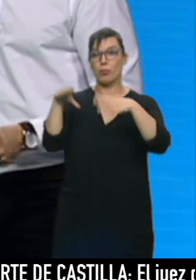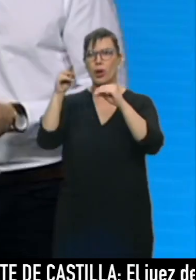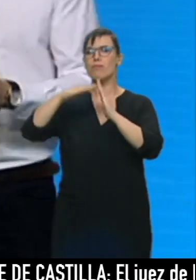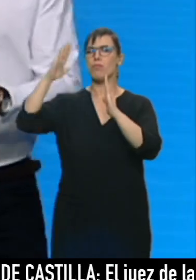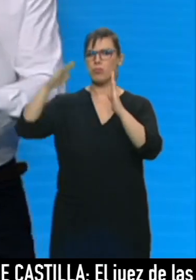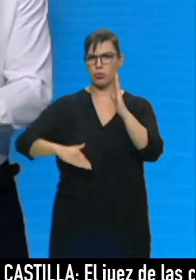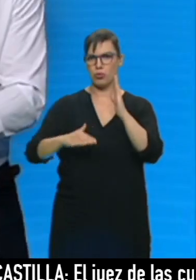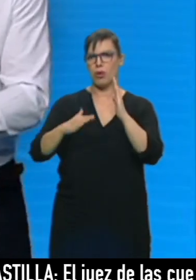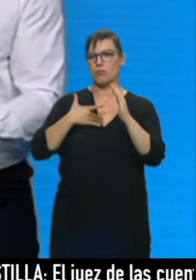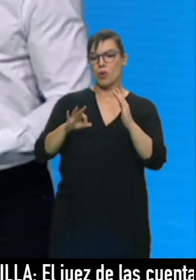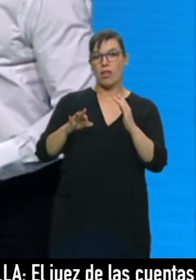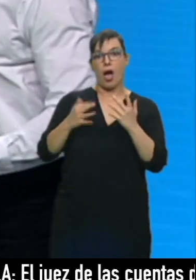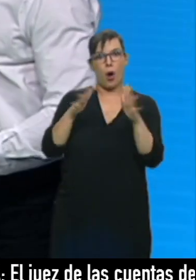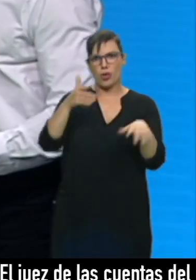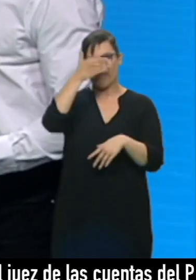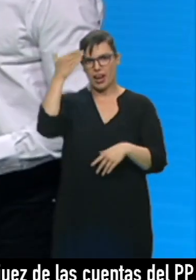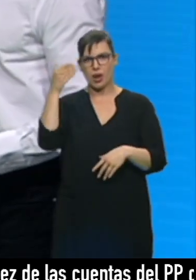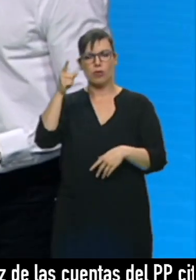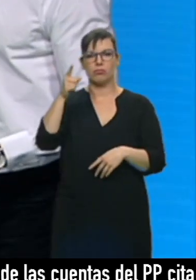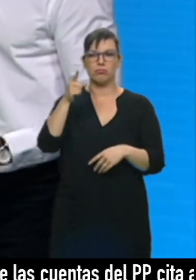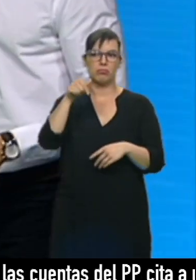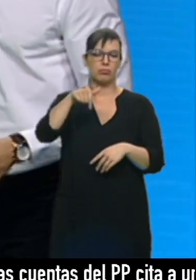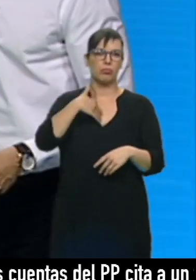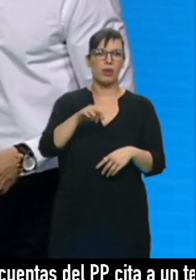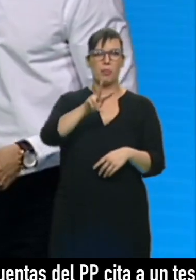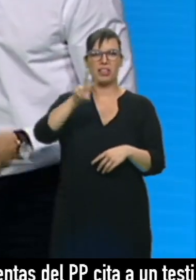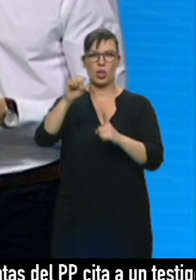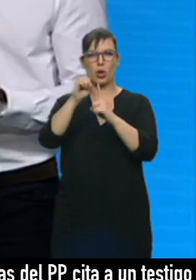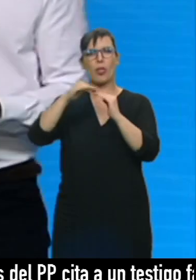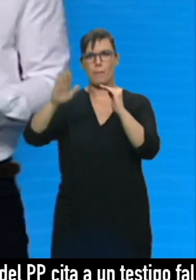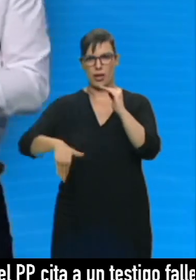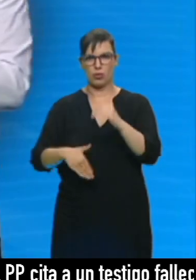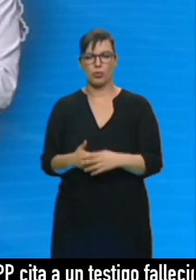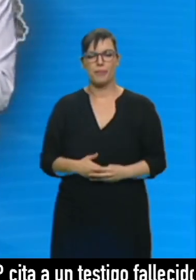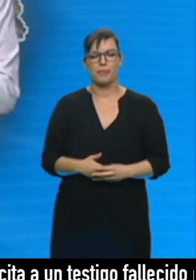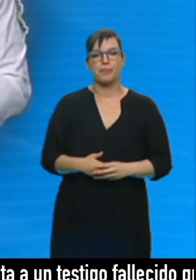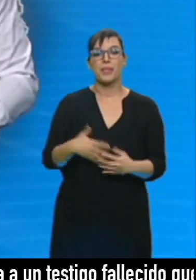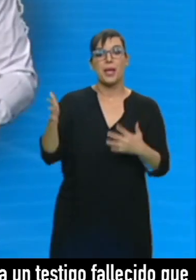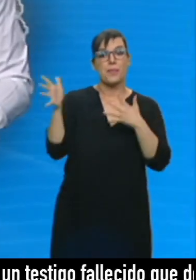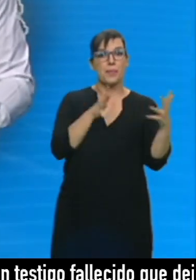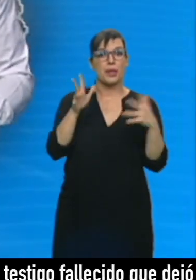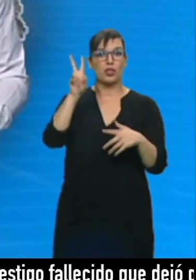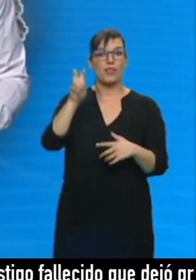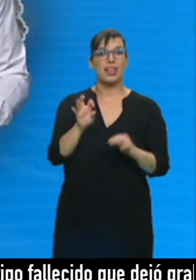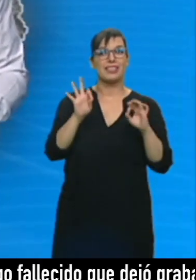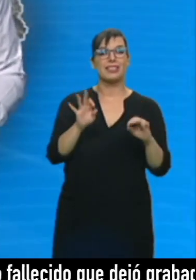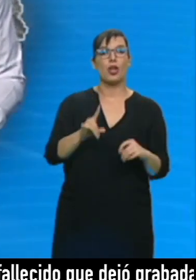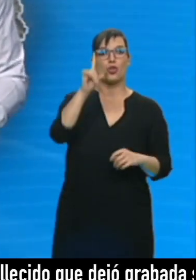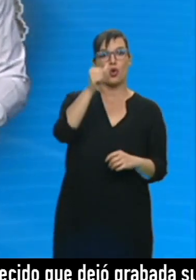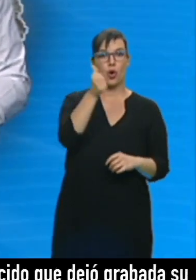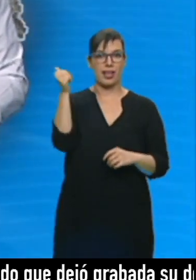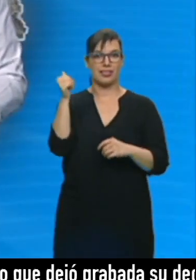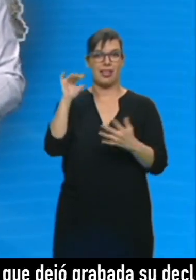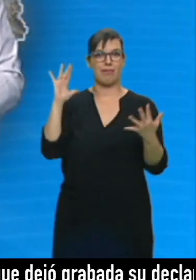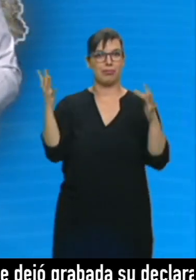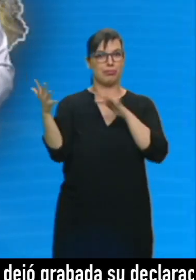vamos a quedar en pleno verano por debajo todo el día de los 22 grados. Y es que va a soplar el viento del noreste, cambia y eso va a